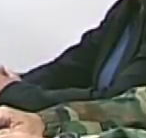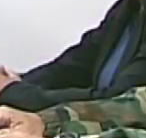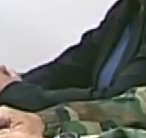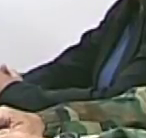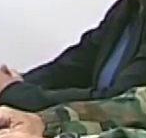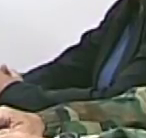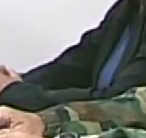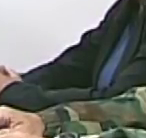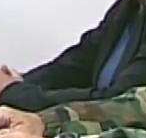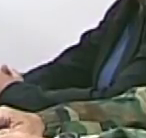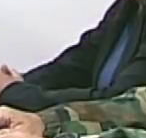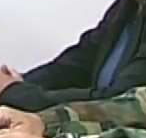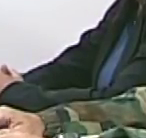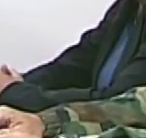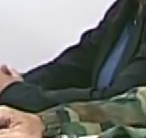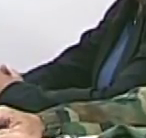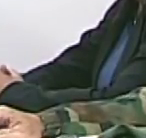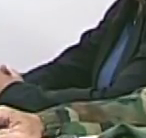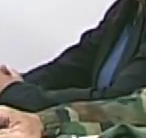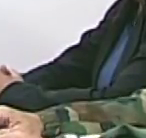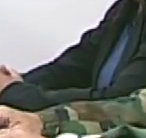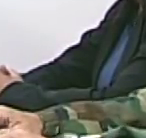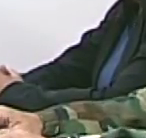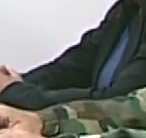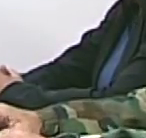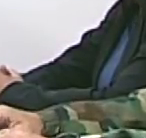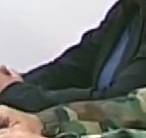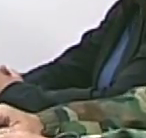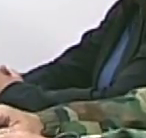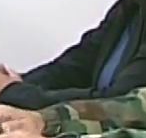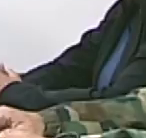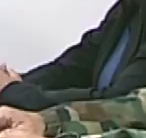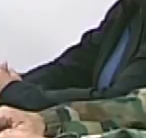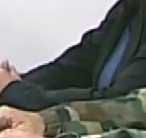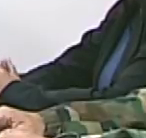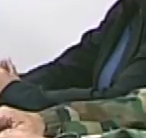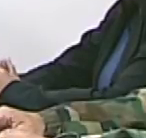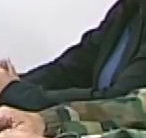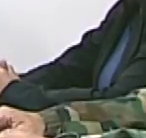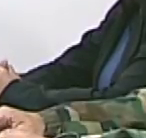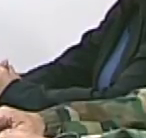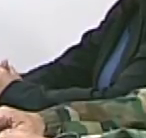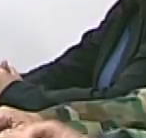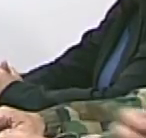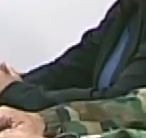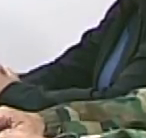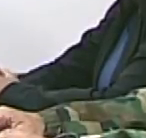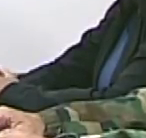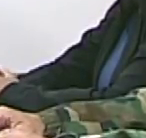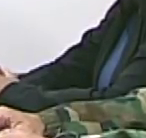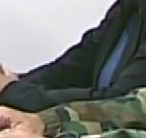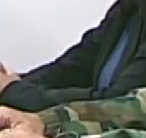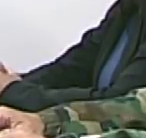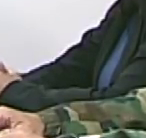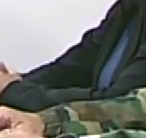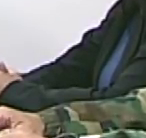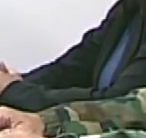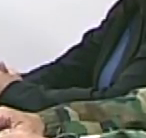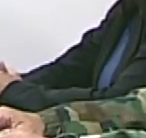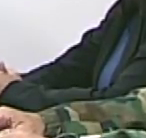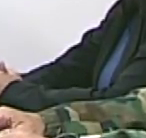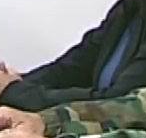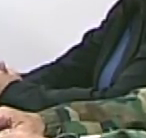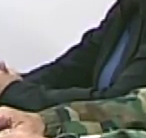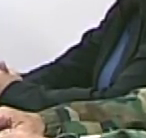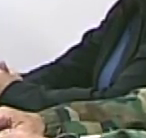Venezuela que es democrática. Es un triunfo ya a esta hora. Ya desde la madrugada, yo estuve aquí desde las 6 de la